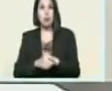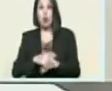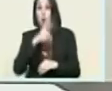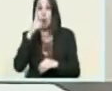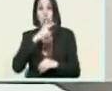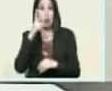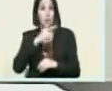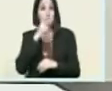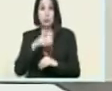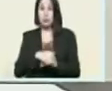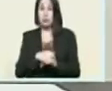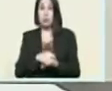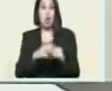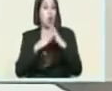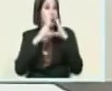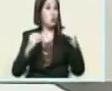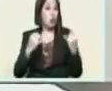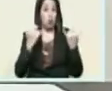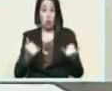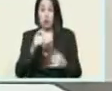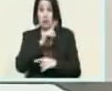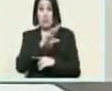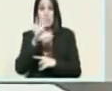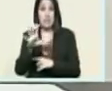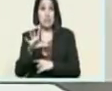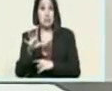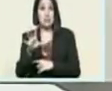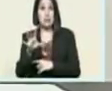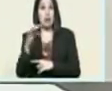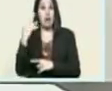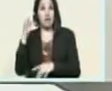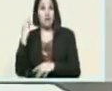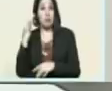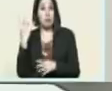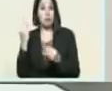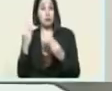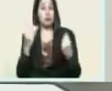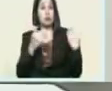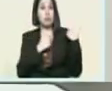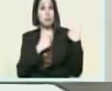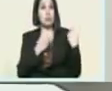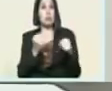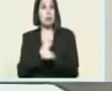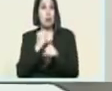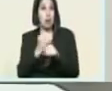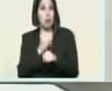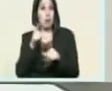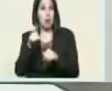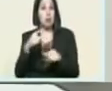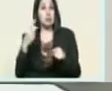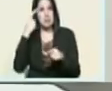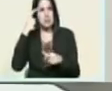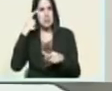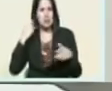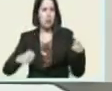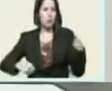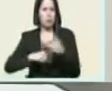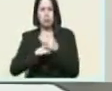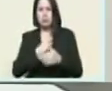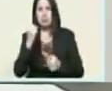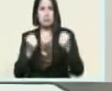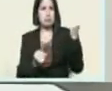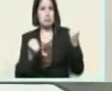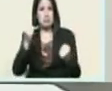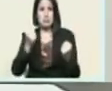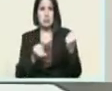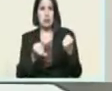horroroso. Así que todo el mundo, a partir del 15, Freddy tiene mucho trabajo. Como saben ustedes, Freddy tuvo un accidente en un